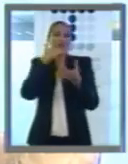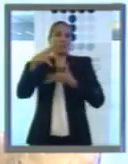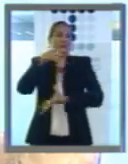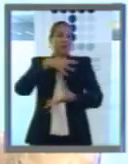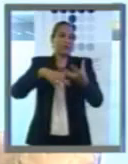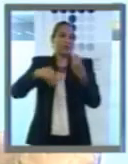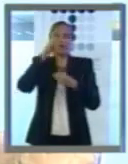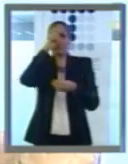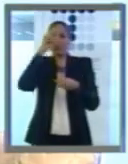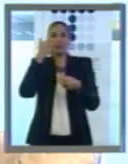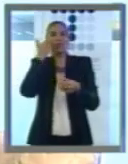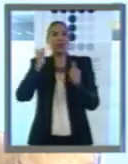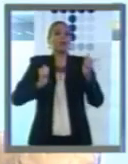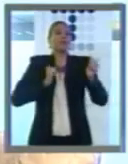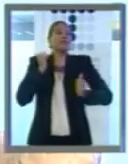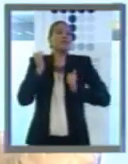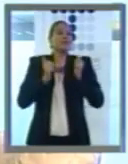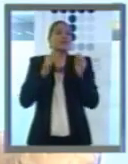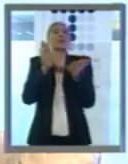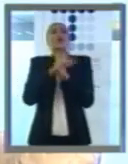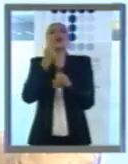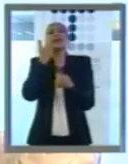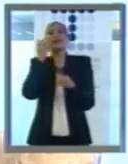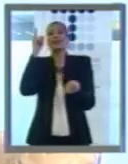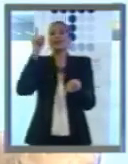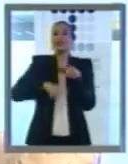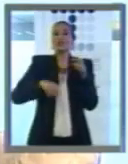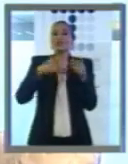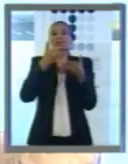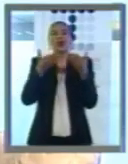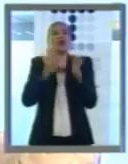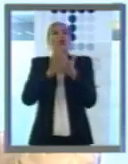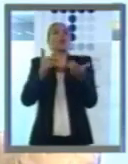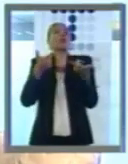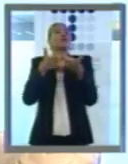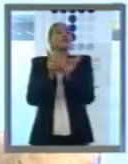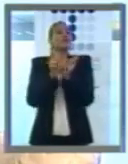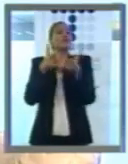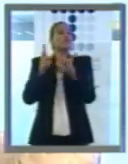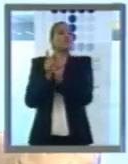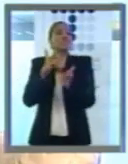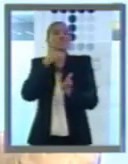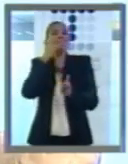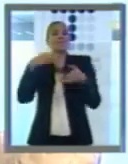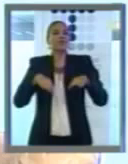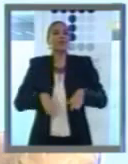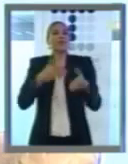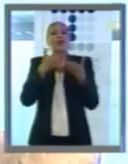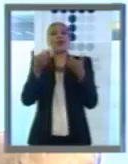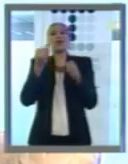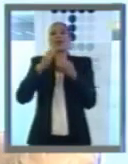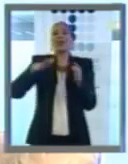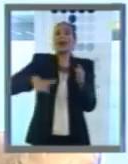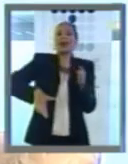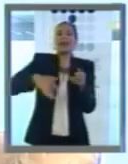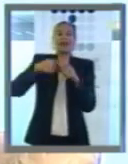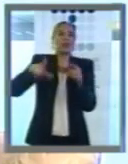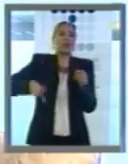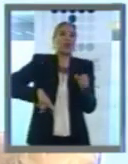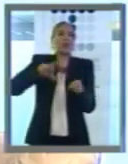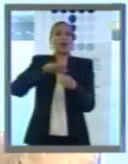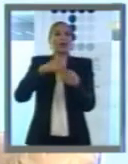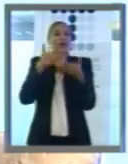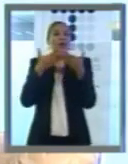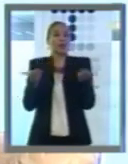idea es atajar las causas y tratar de desmantelar estas redes. Los casos recientes en la prensa de los gobernadores